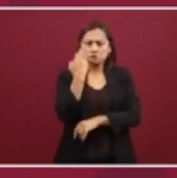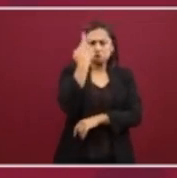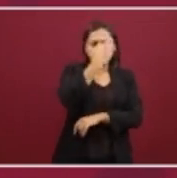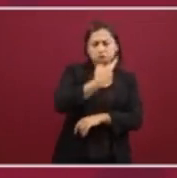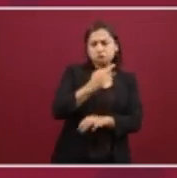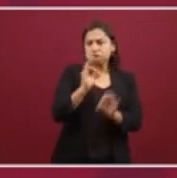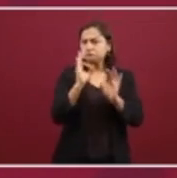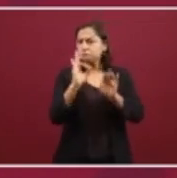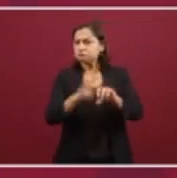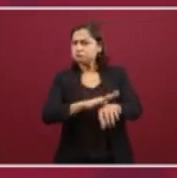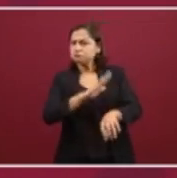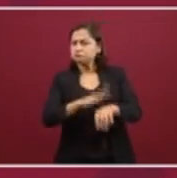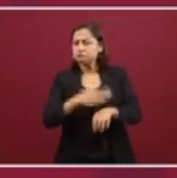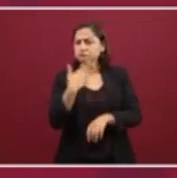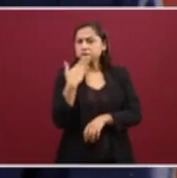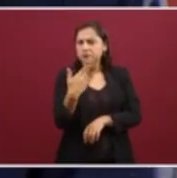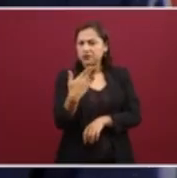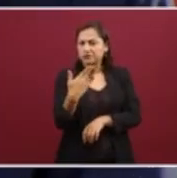Ahora que hay inversión,